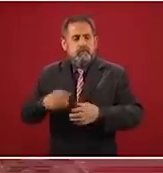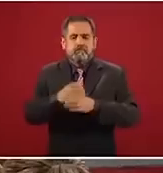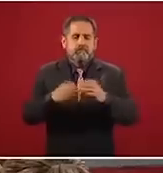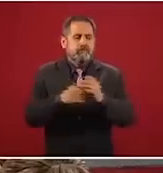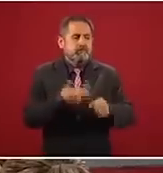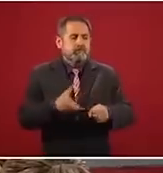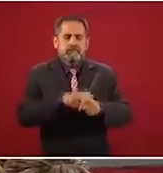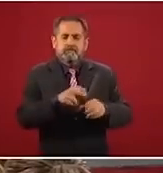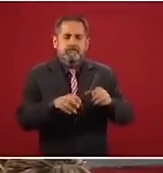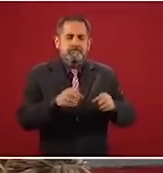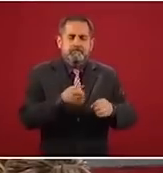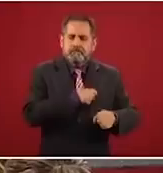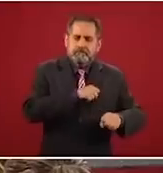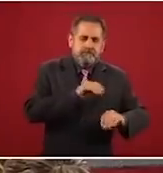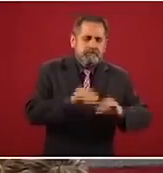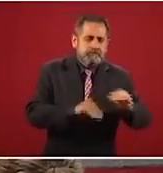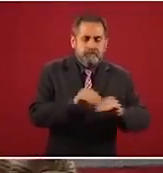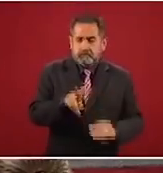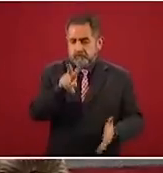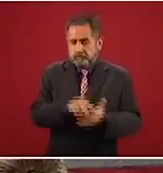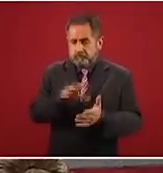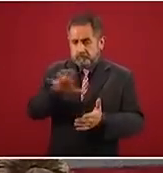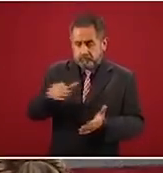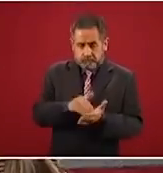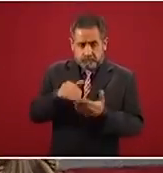de salud, 2.500 millones.